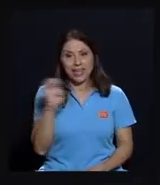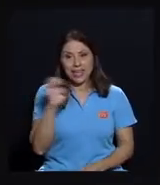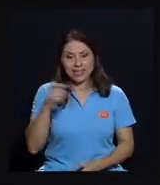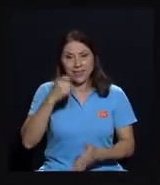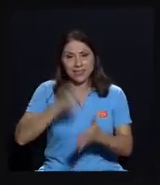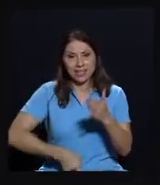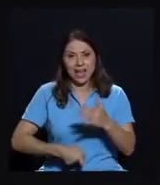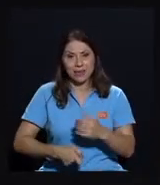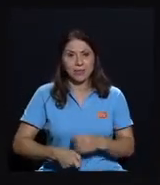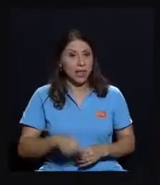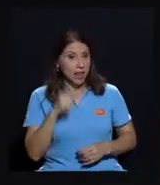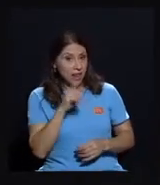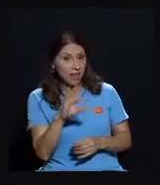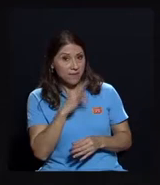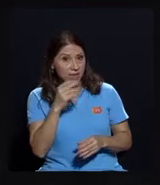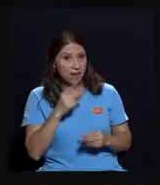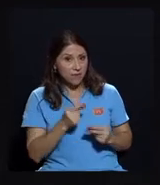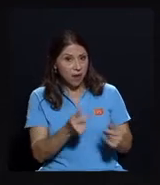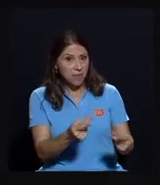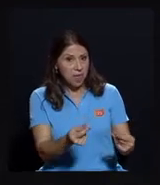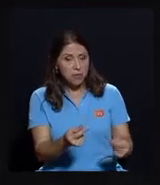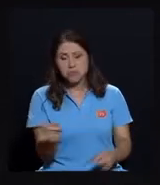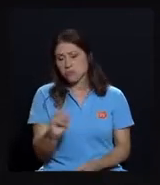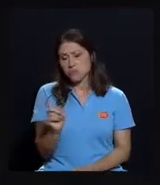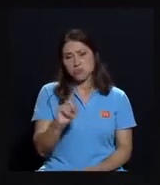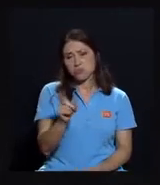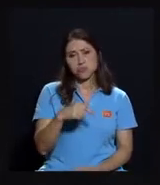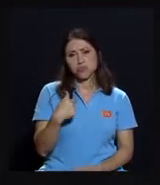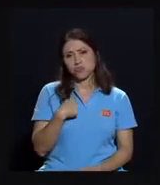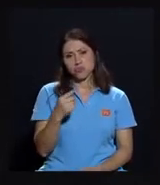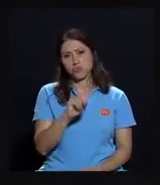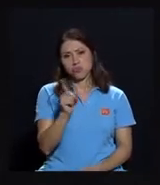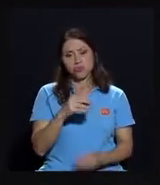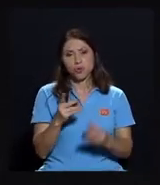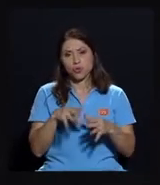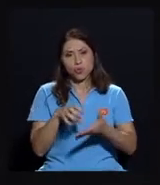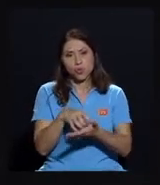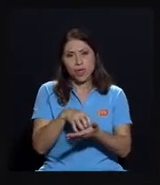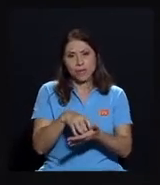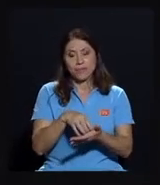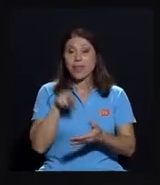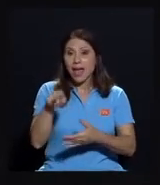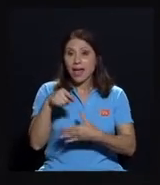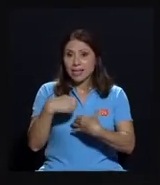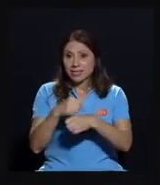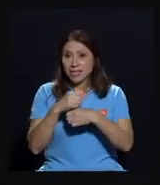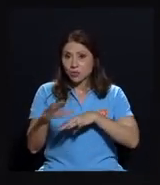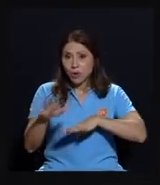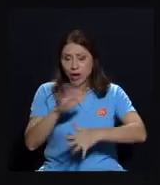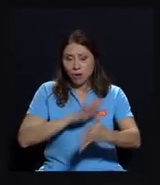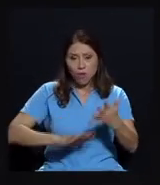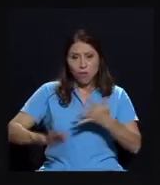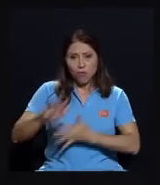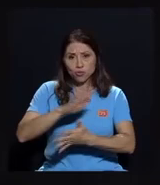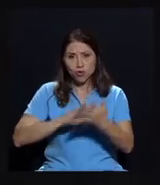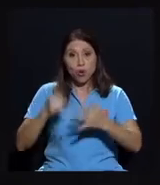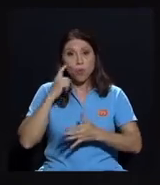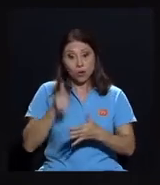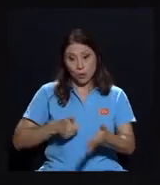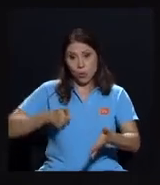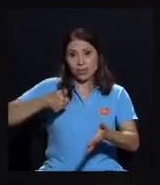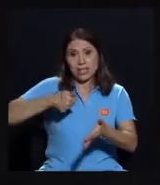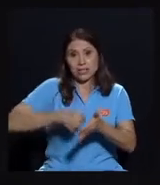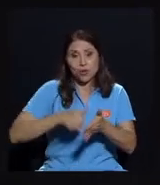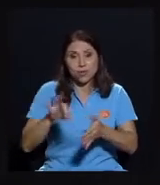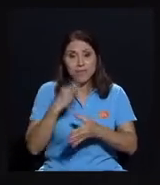vía rápida si yo no tuve ninguna duda ahí ese es una confusión porque yo lo que es la votación de la vía rápida el apoyado el